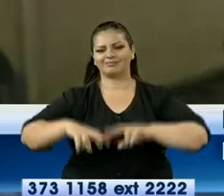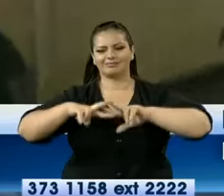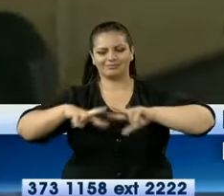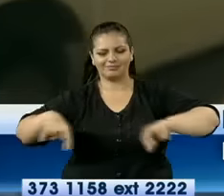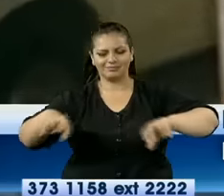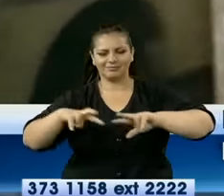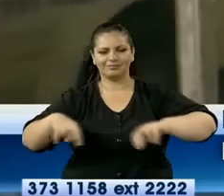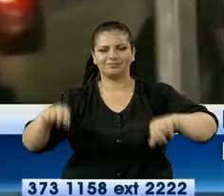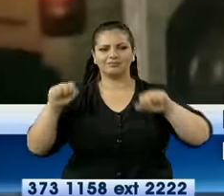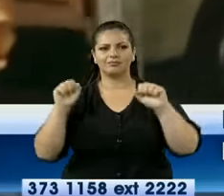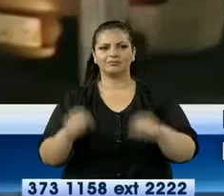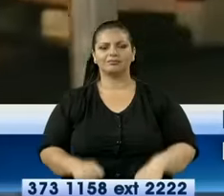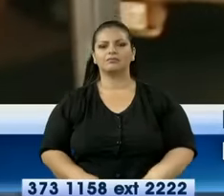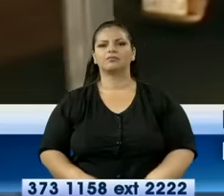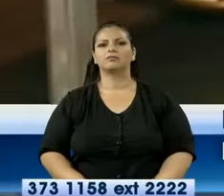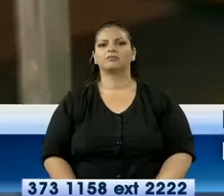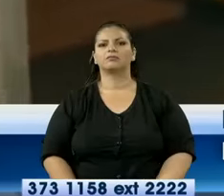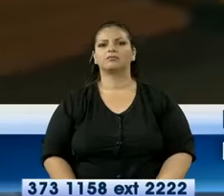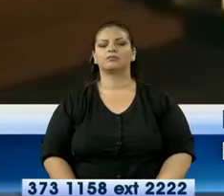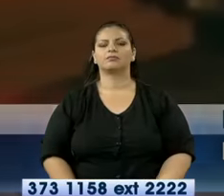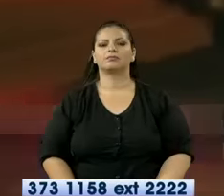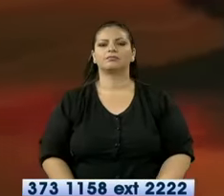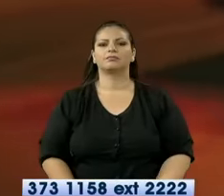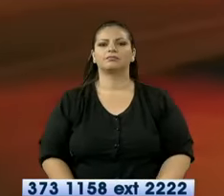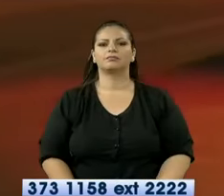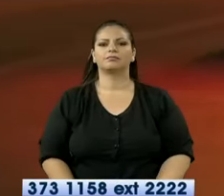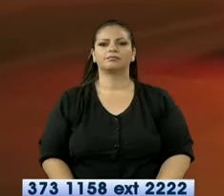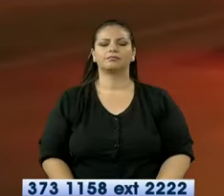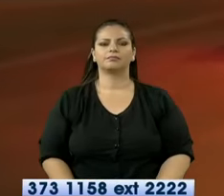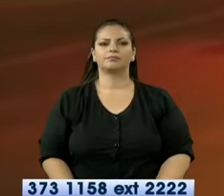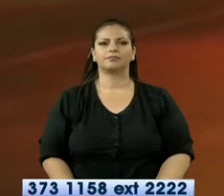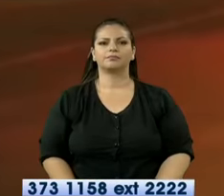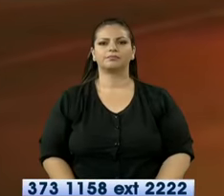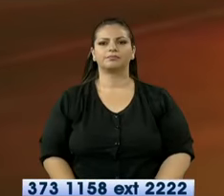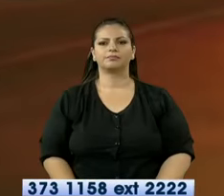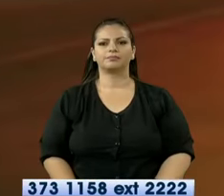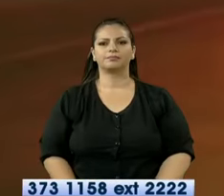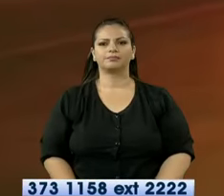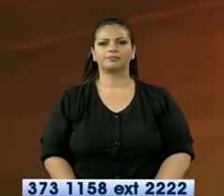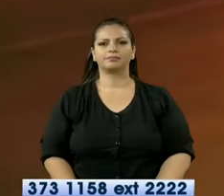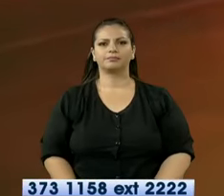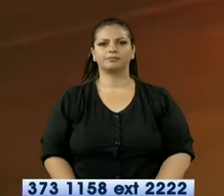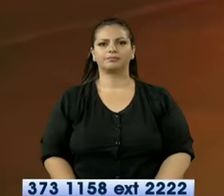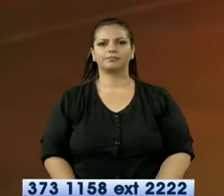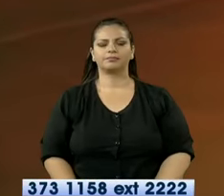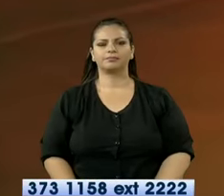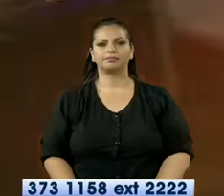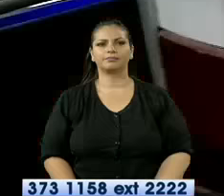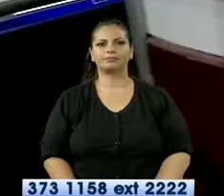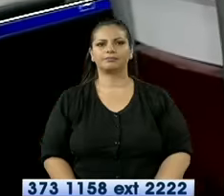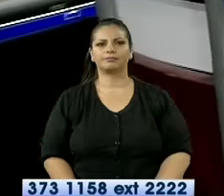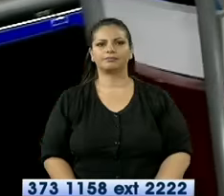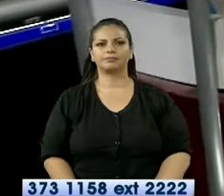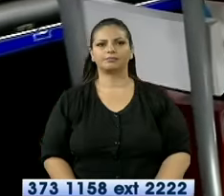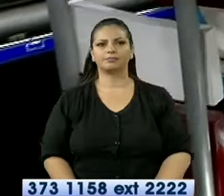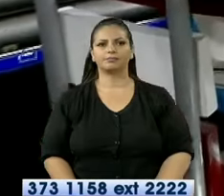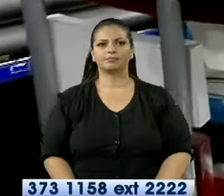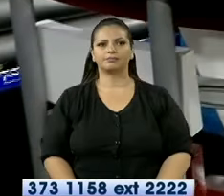de las autoridades policiales. Informó desde la ciudad de Cuenca, Francisco Ramírez.